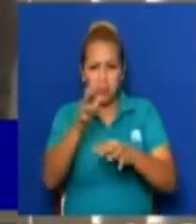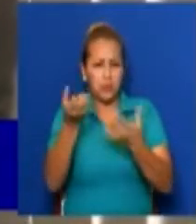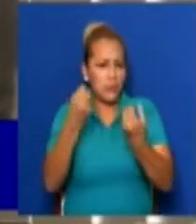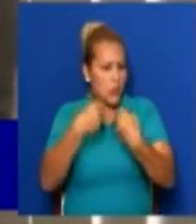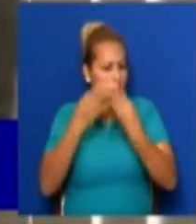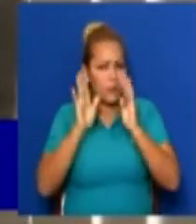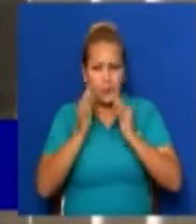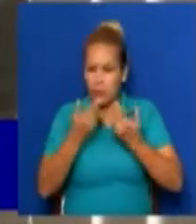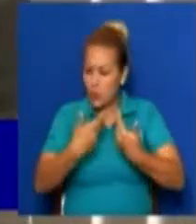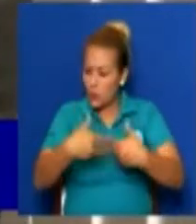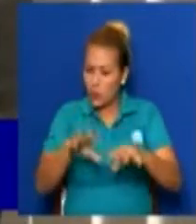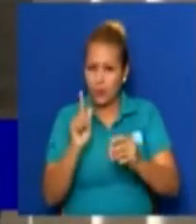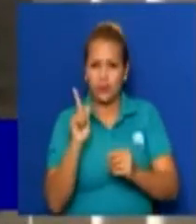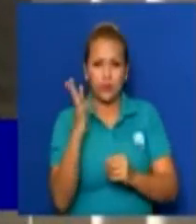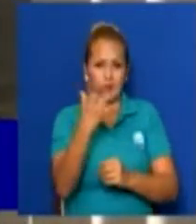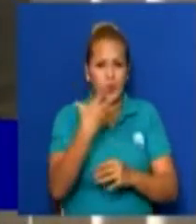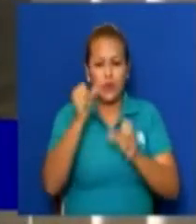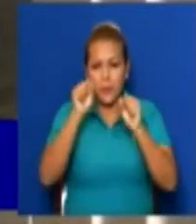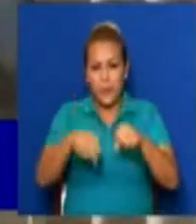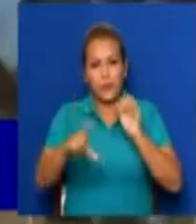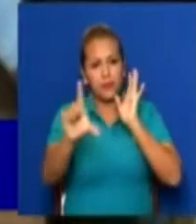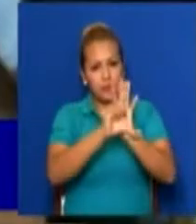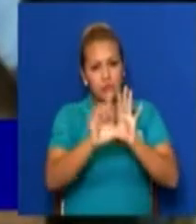están reconocidos en la Ley